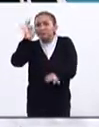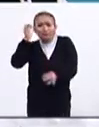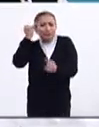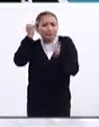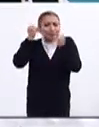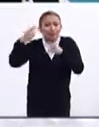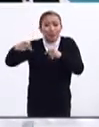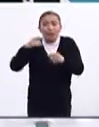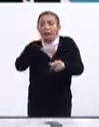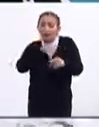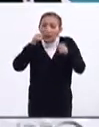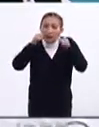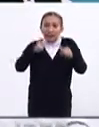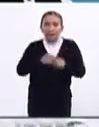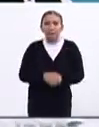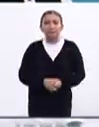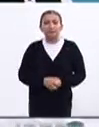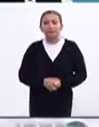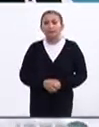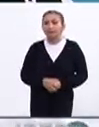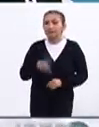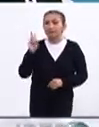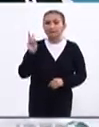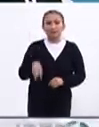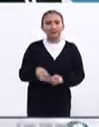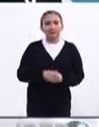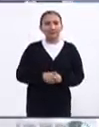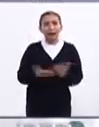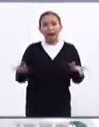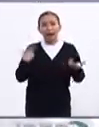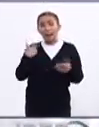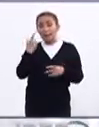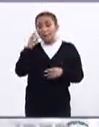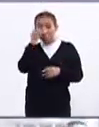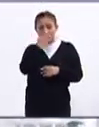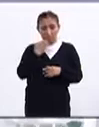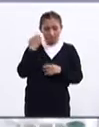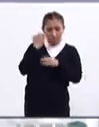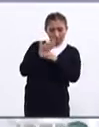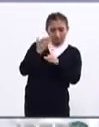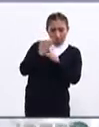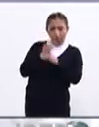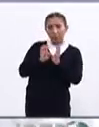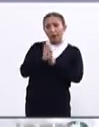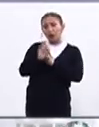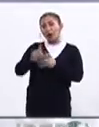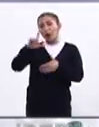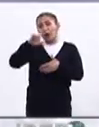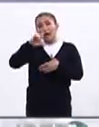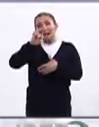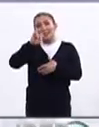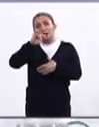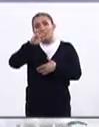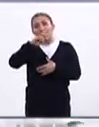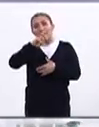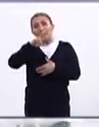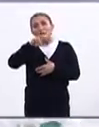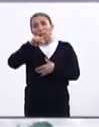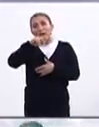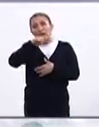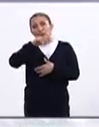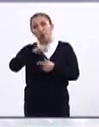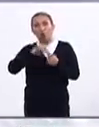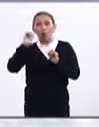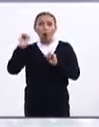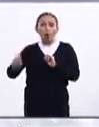va a tener que entrar. Sí. Indudablemente las mediciones que se hacen, como la del Latinobarómetro o la